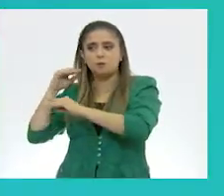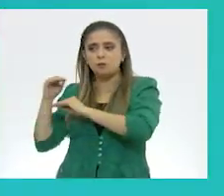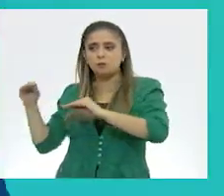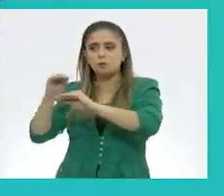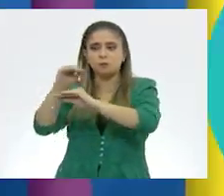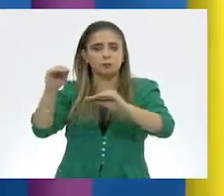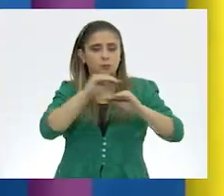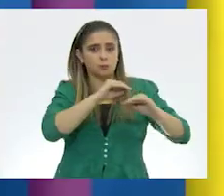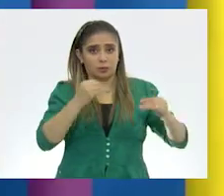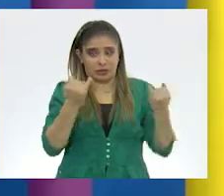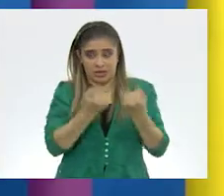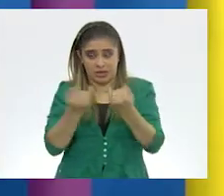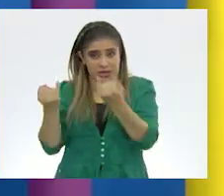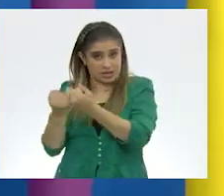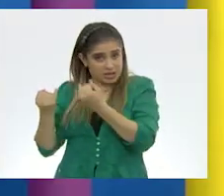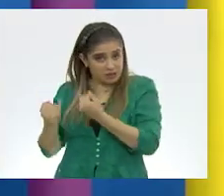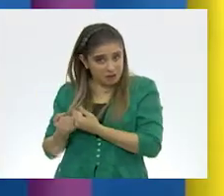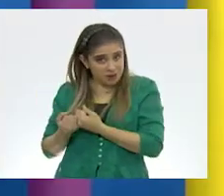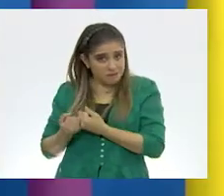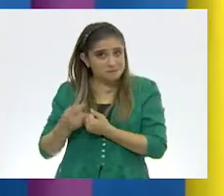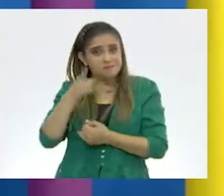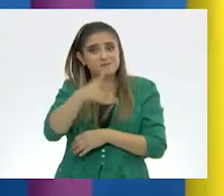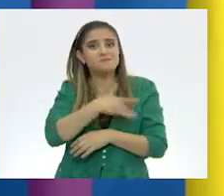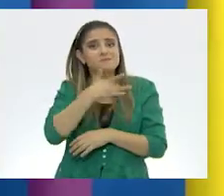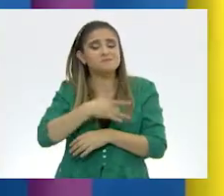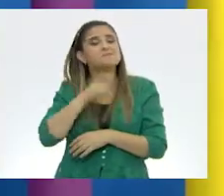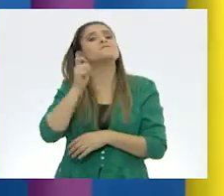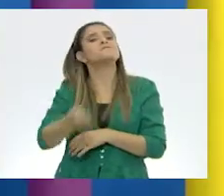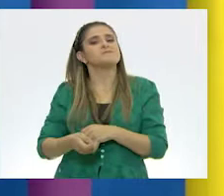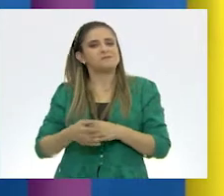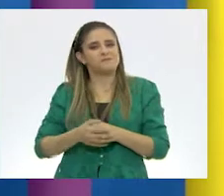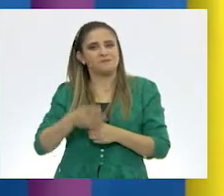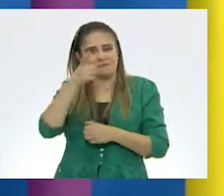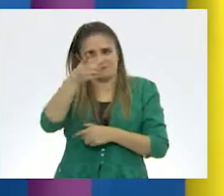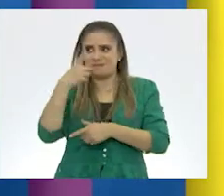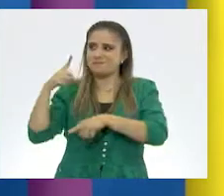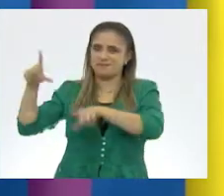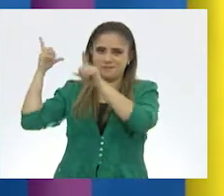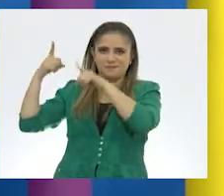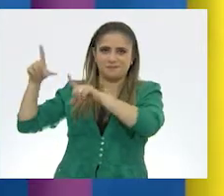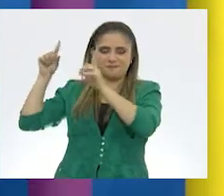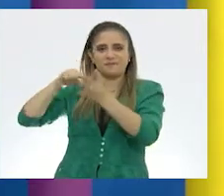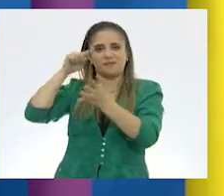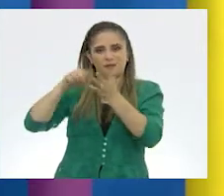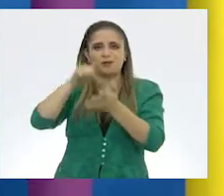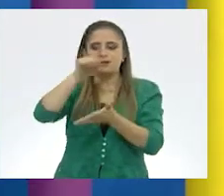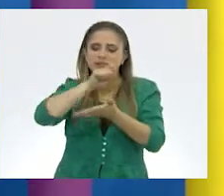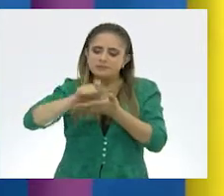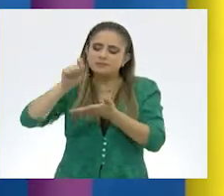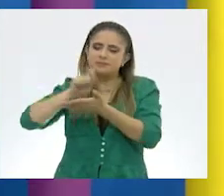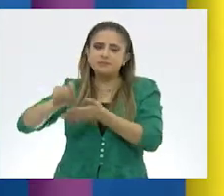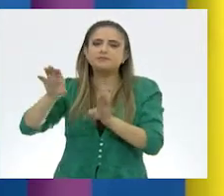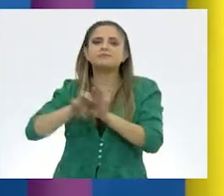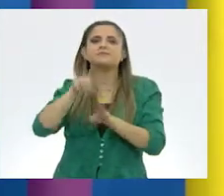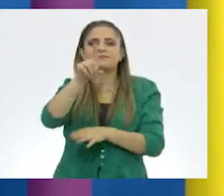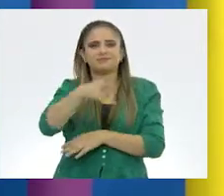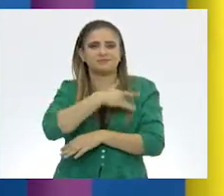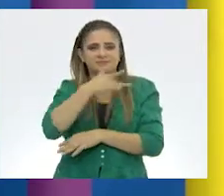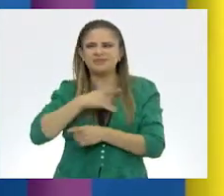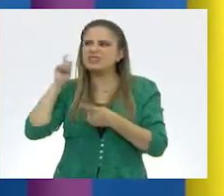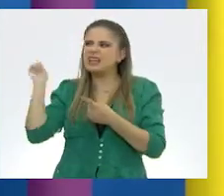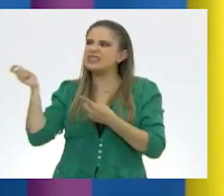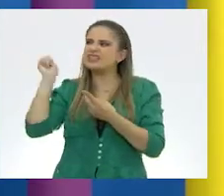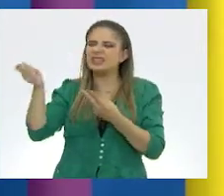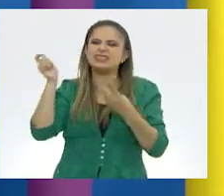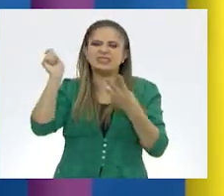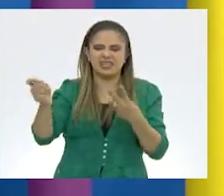hayas anotado en tu libreta cómo podrías describir estos lugares. Y ahora te voy a